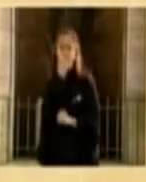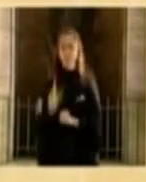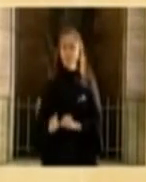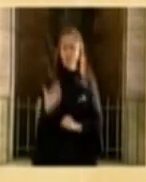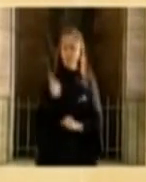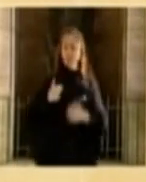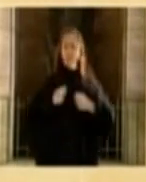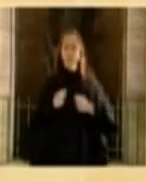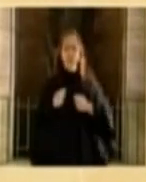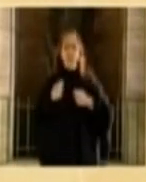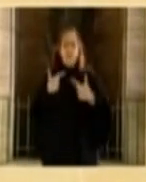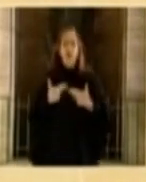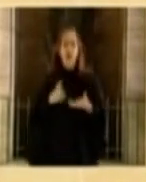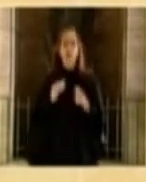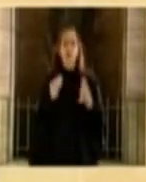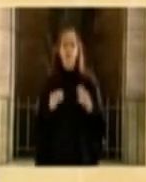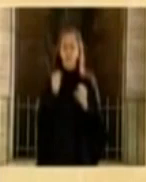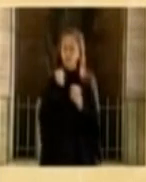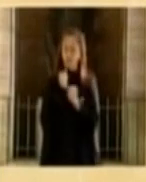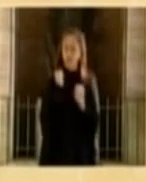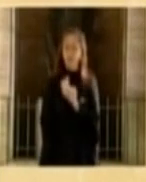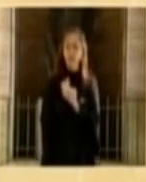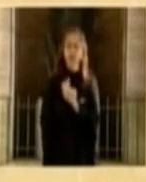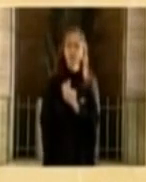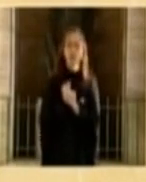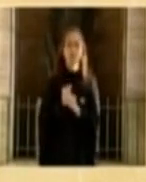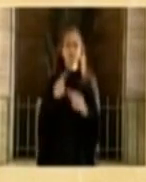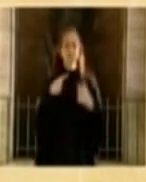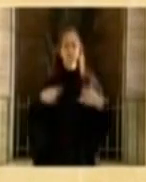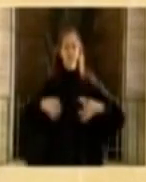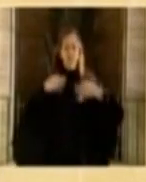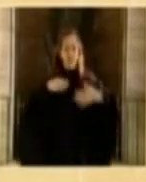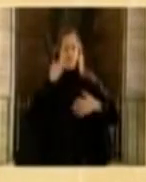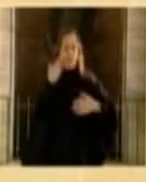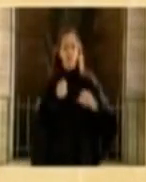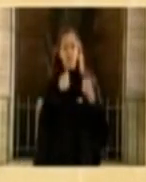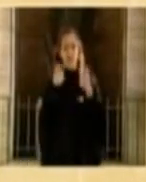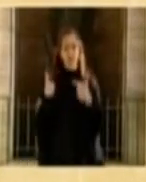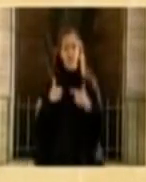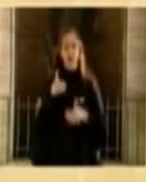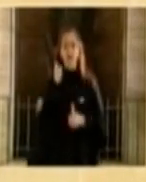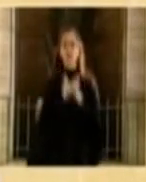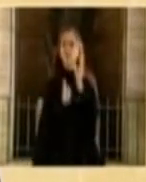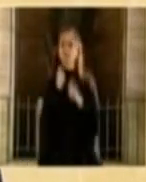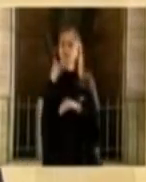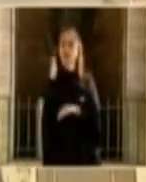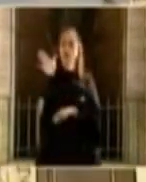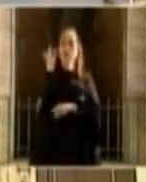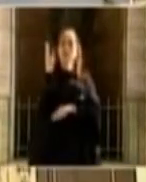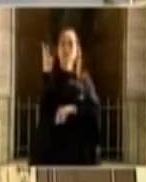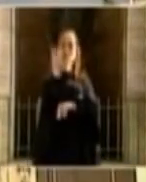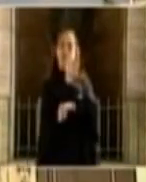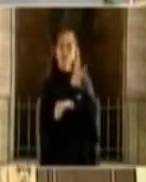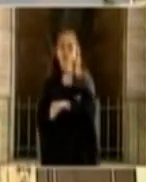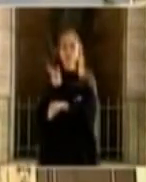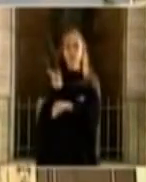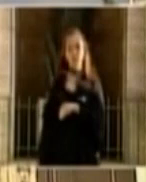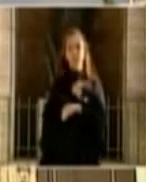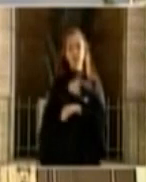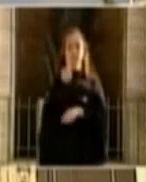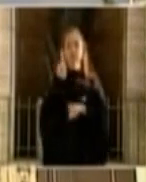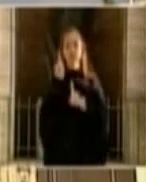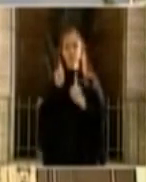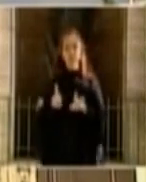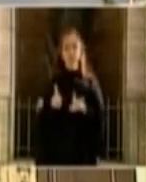del trabajo y el talento de su gente. A Rosario la cuidan la bandera y dos baterías,